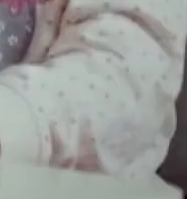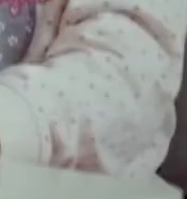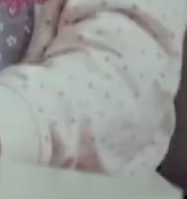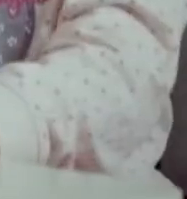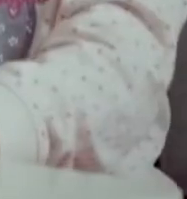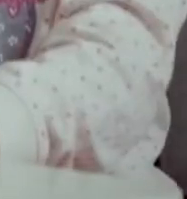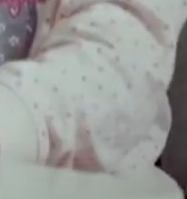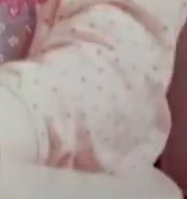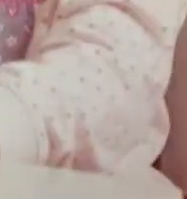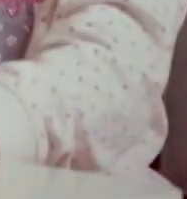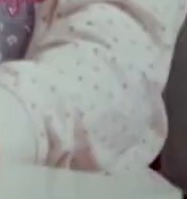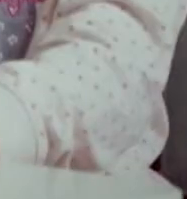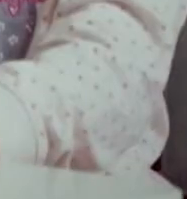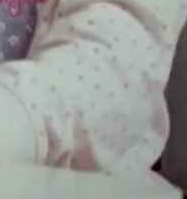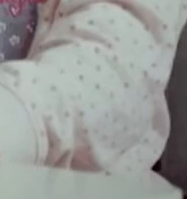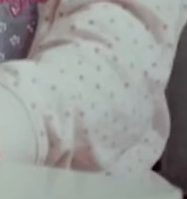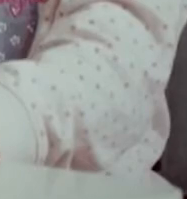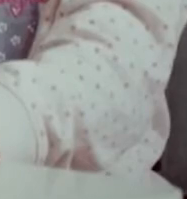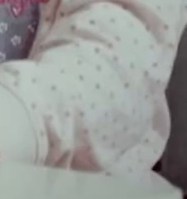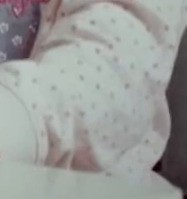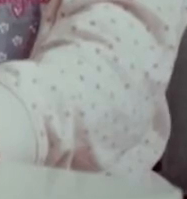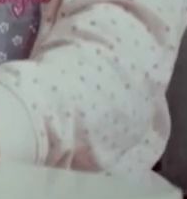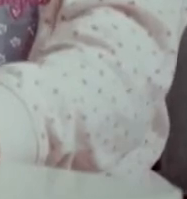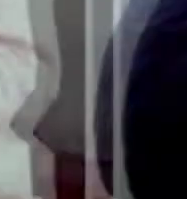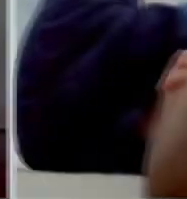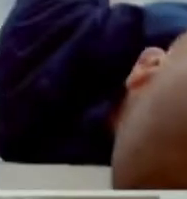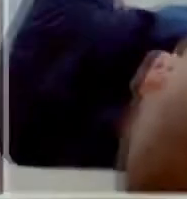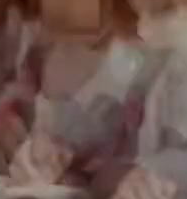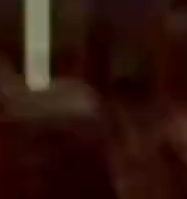¿Quién ayuda a los niños con su tarea?